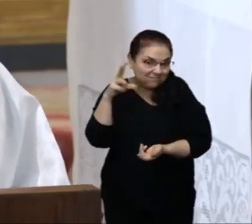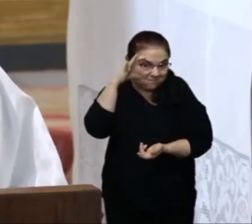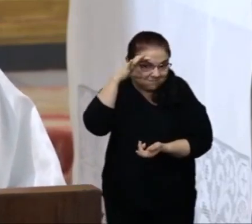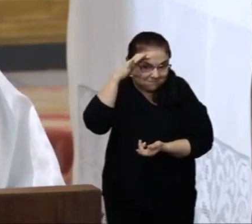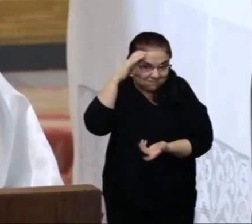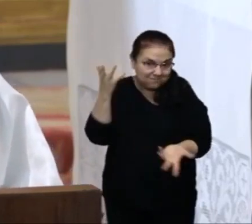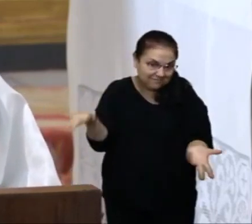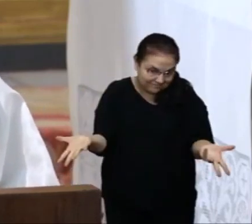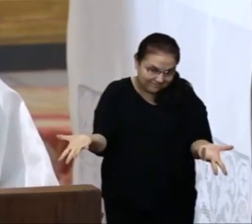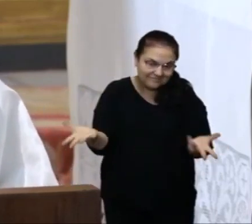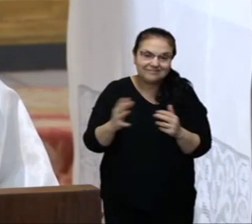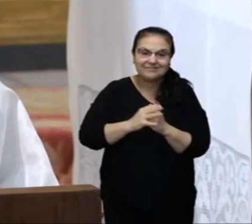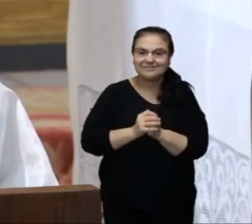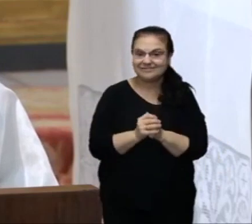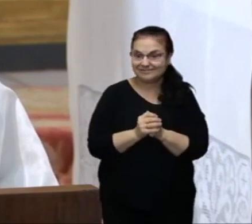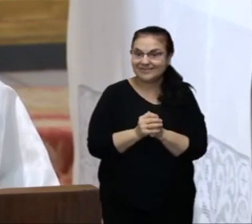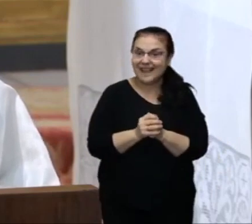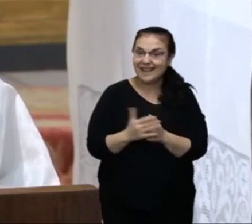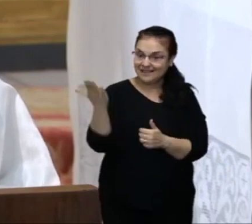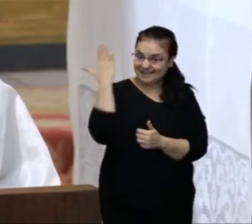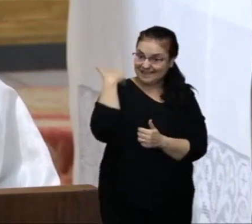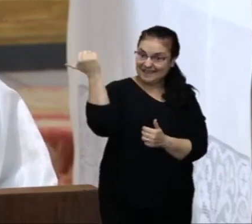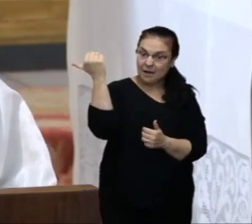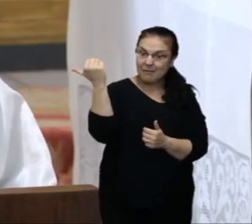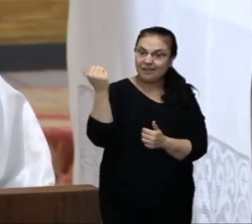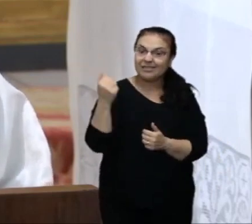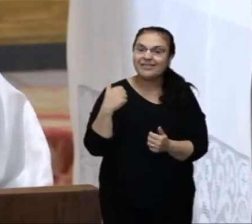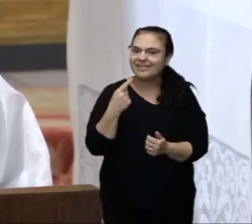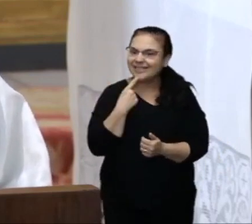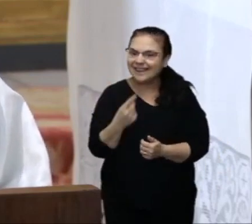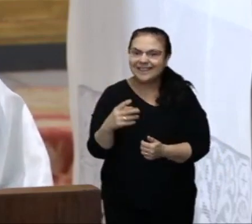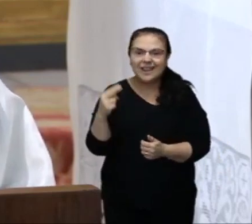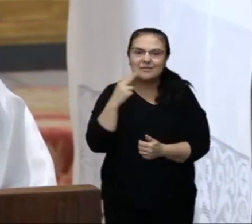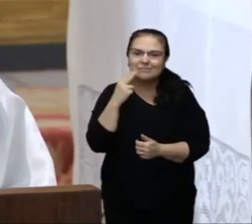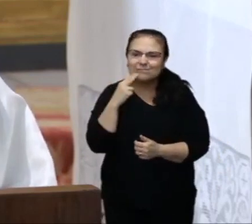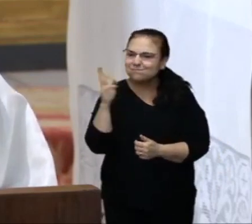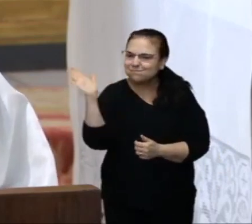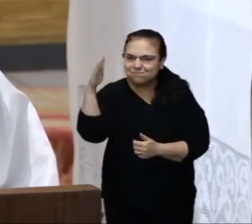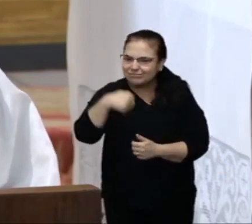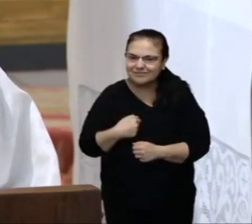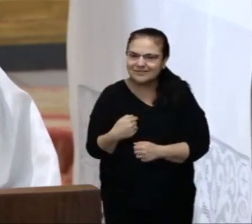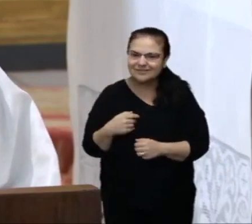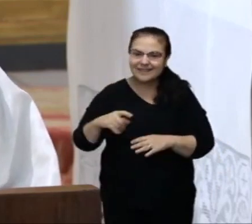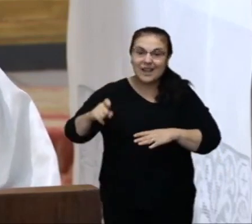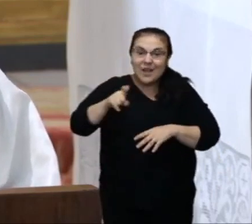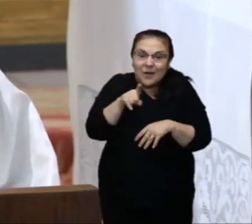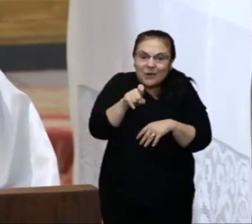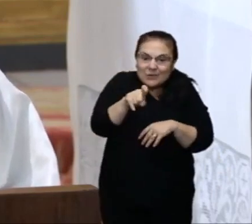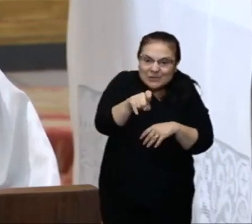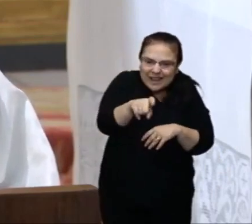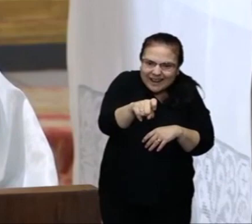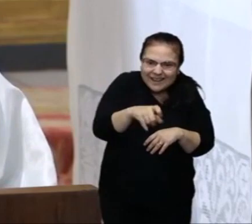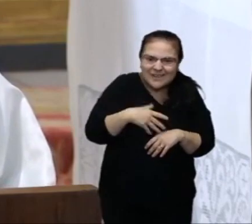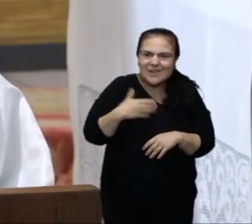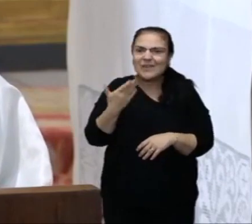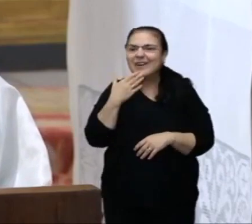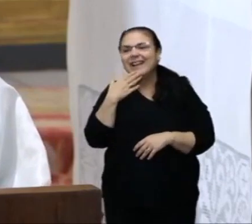que nos llama, no temas, gusanillo de Jacob, oruga de